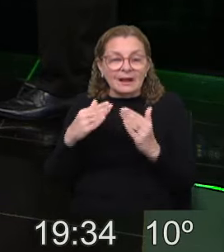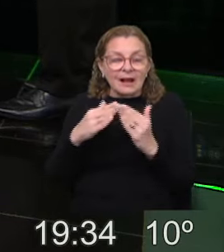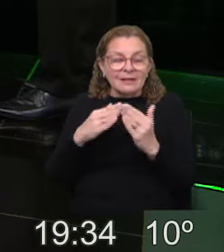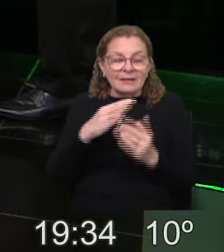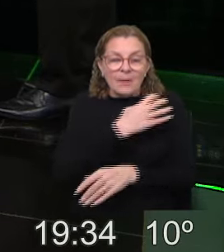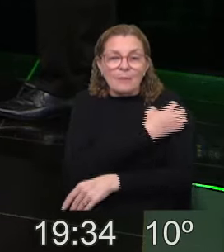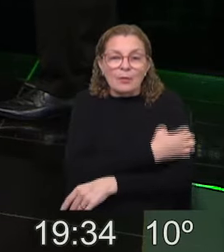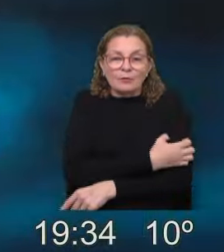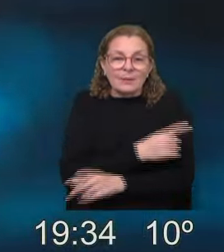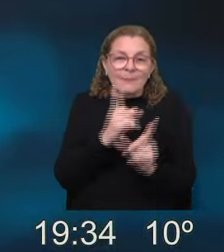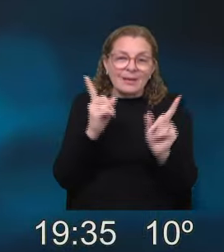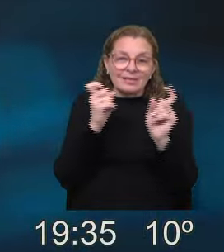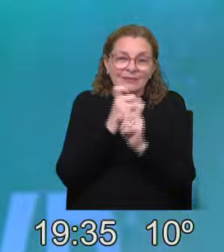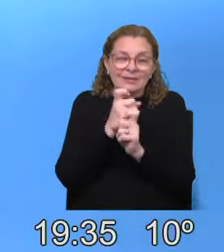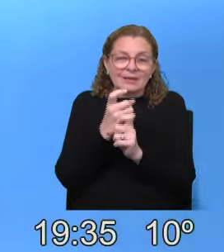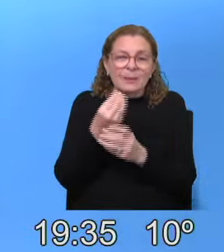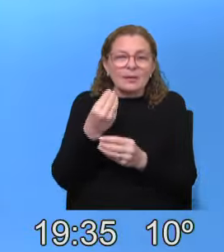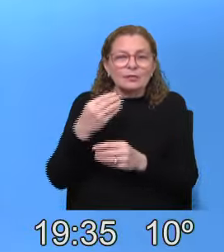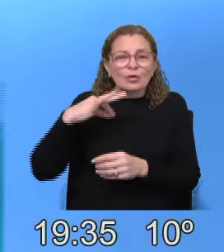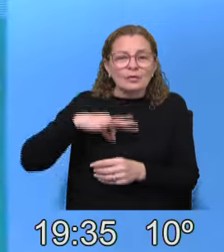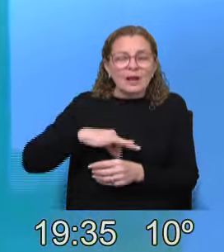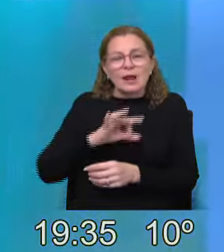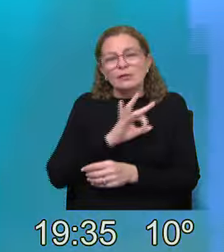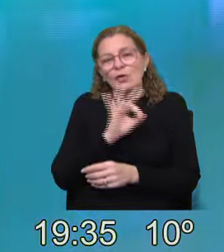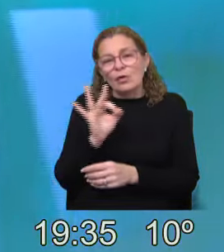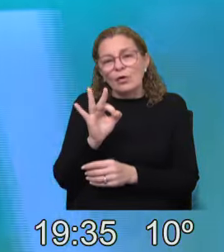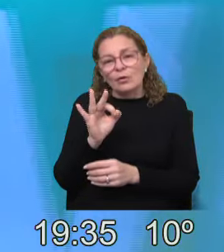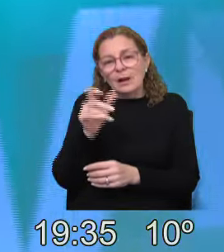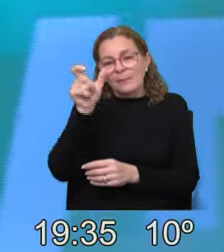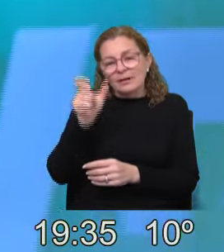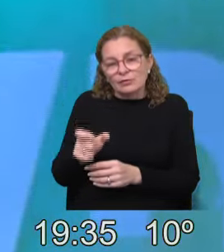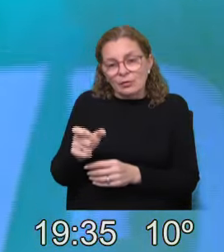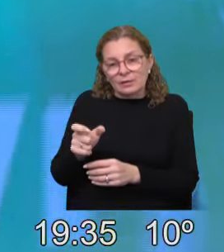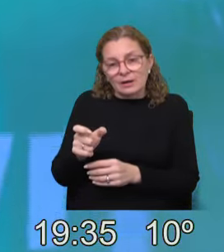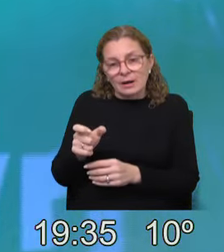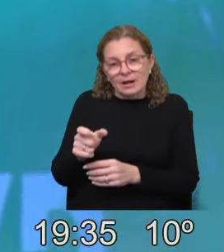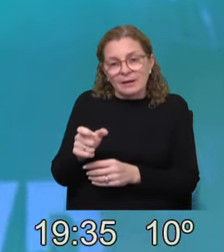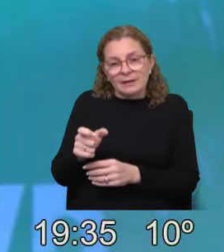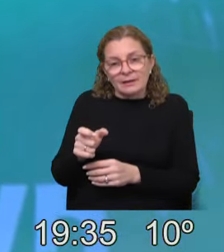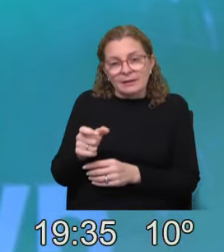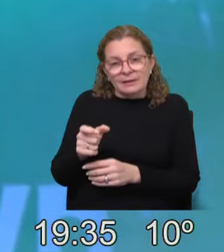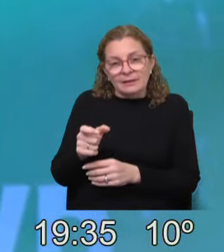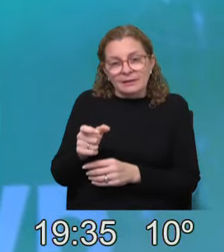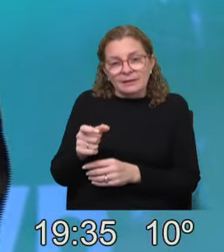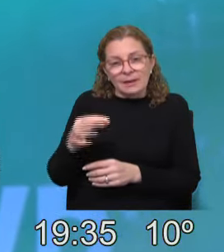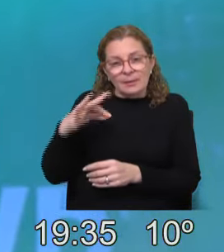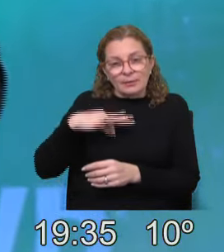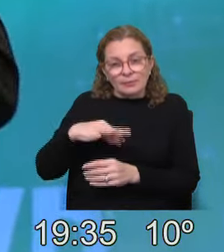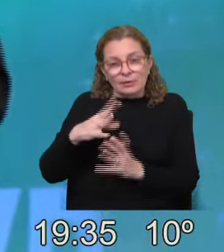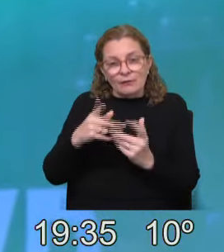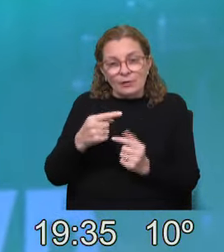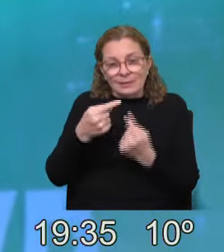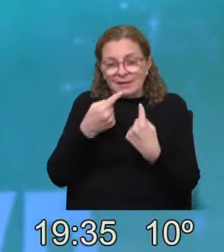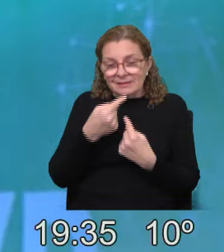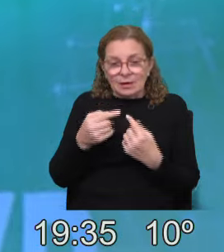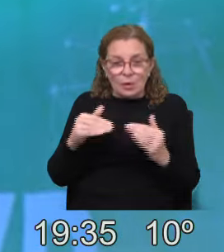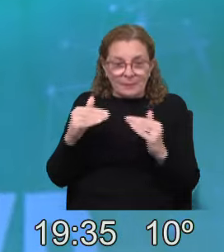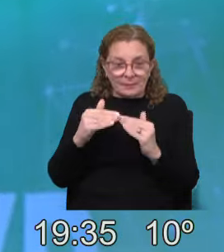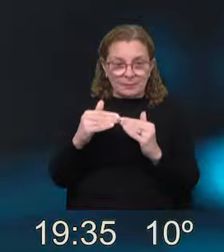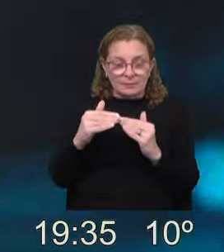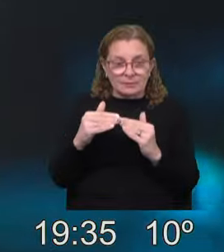pobres Qué pasó con los salarios o con la gente que percibe salarios que es una forma parecida de decir lo mismo Sí